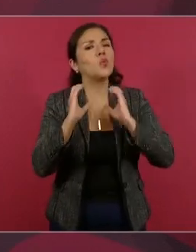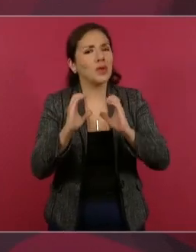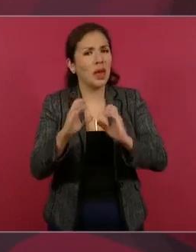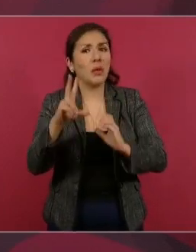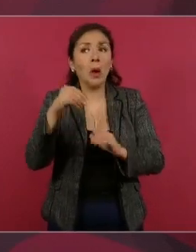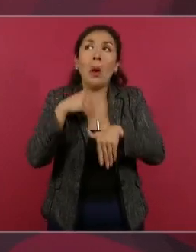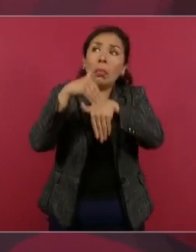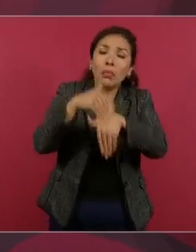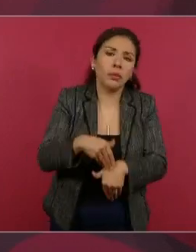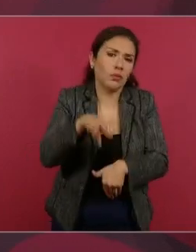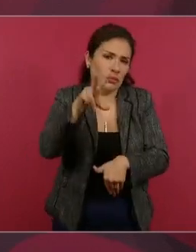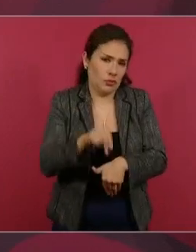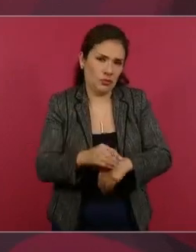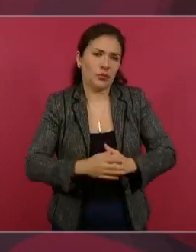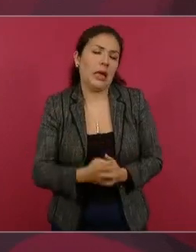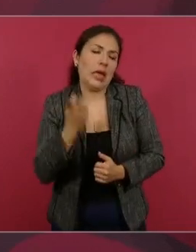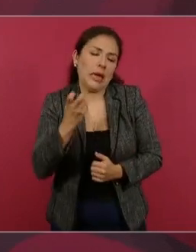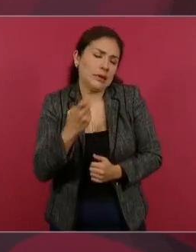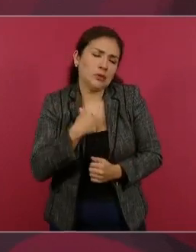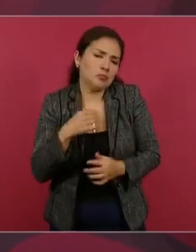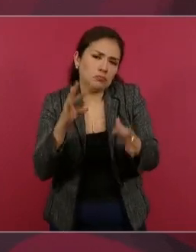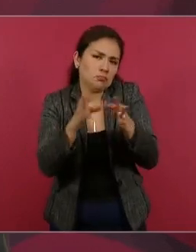Es un mensaje, porque no es